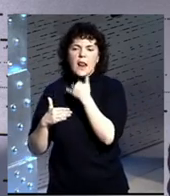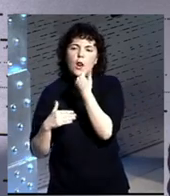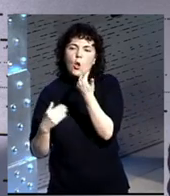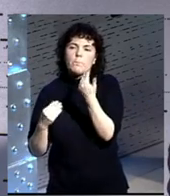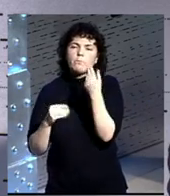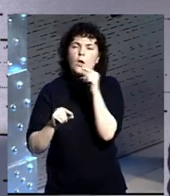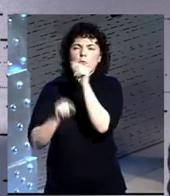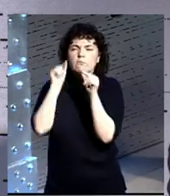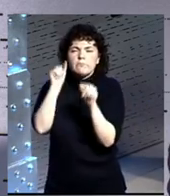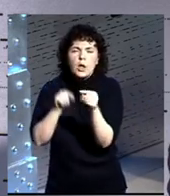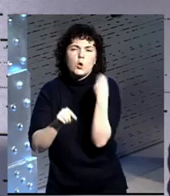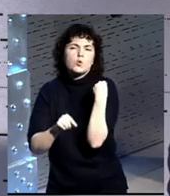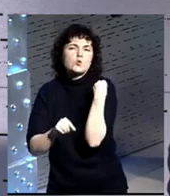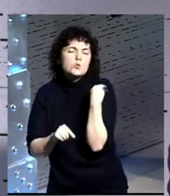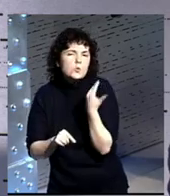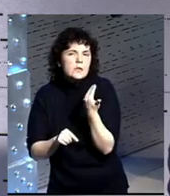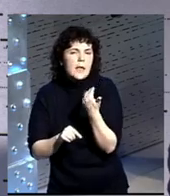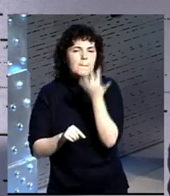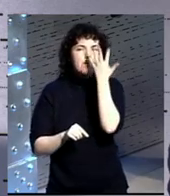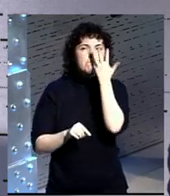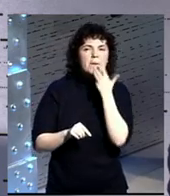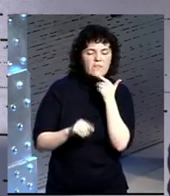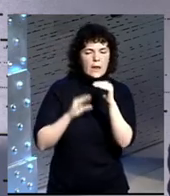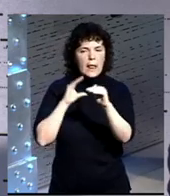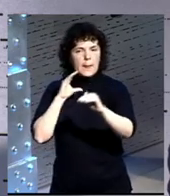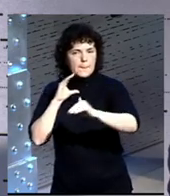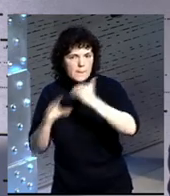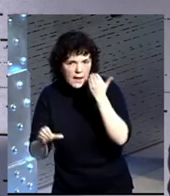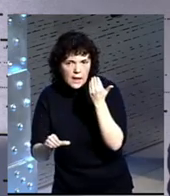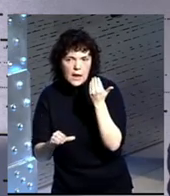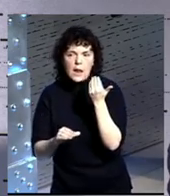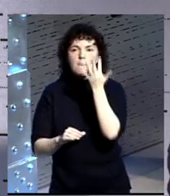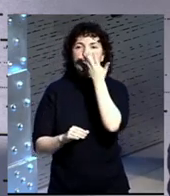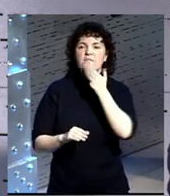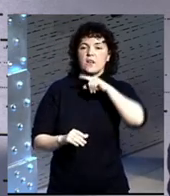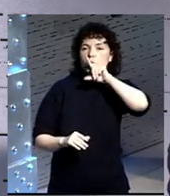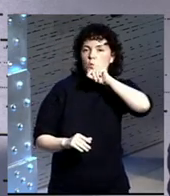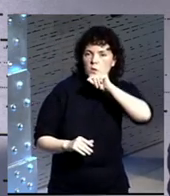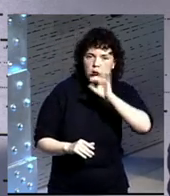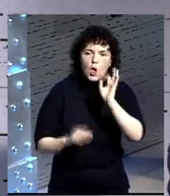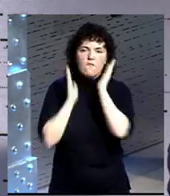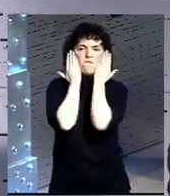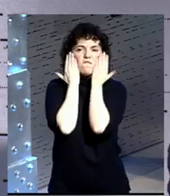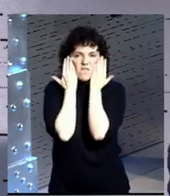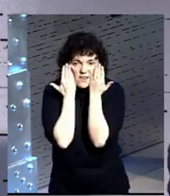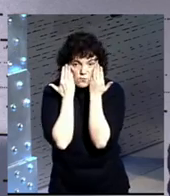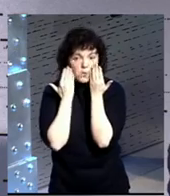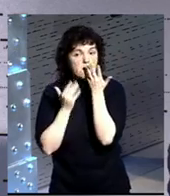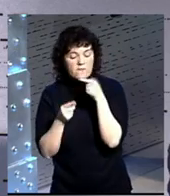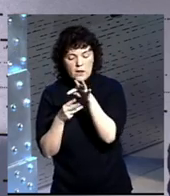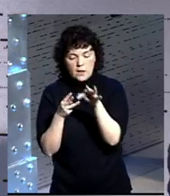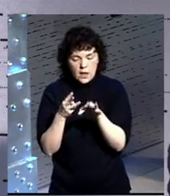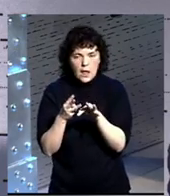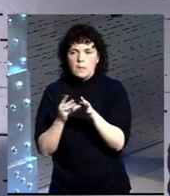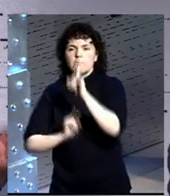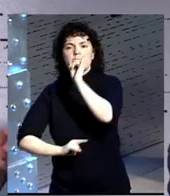consulta, prefiere enviarnos un email, utilizar Twitter, utilizar Facebook antes que llamarnos